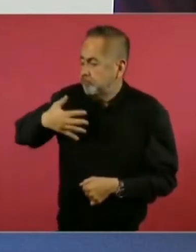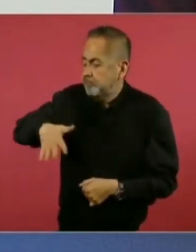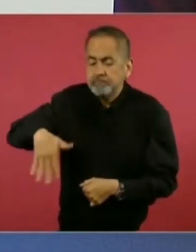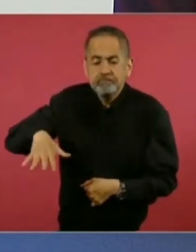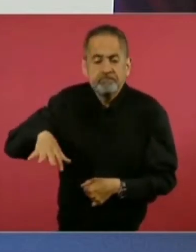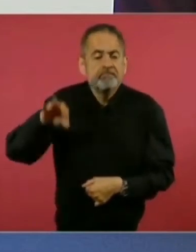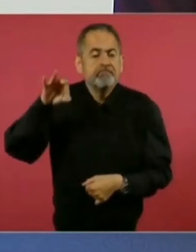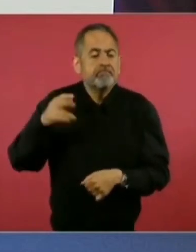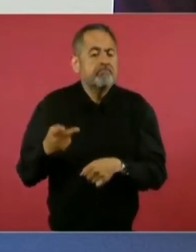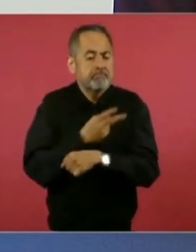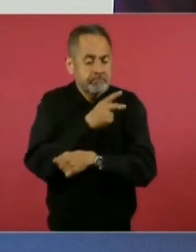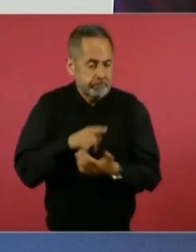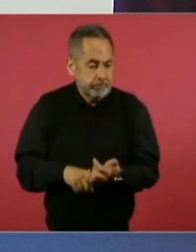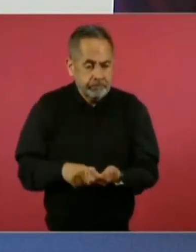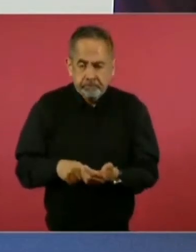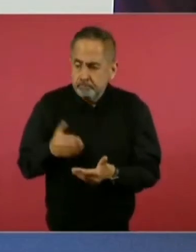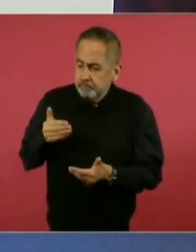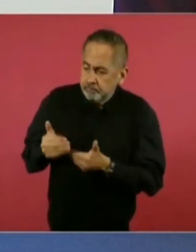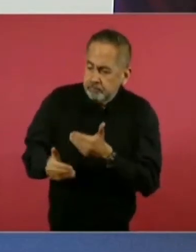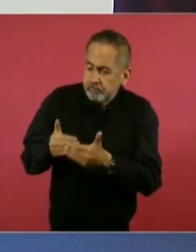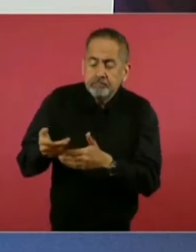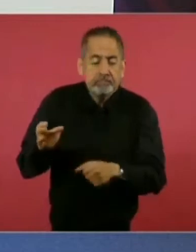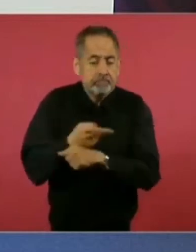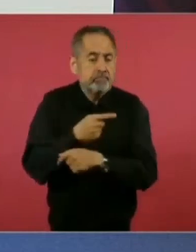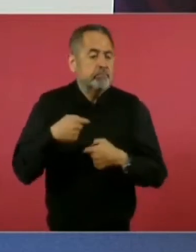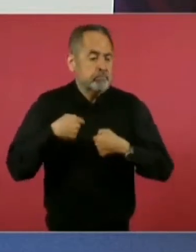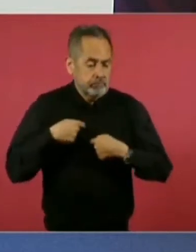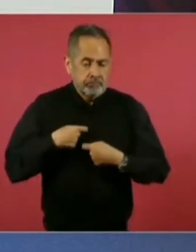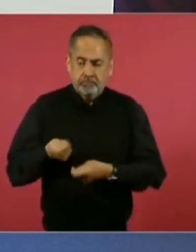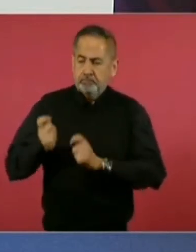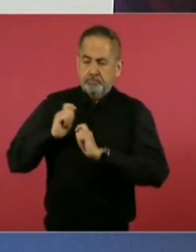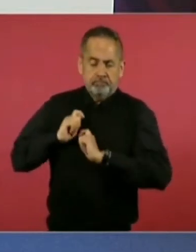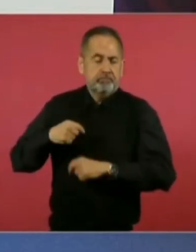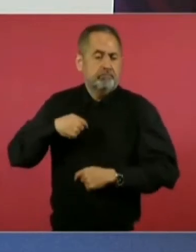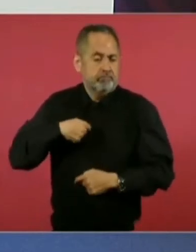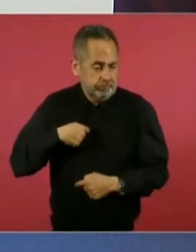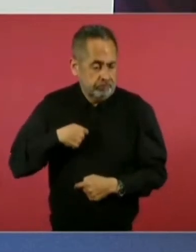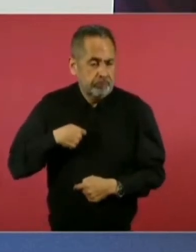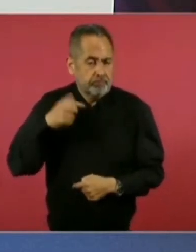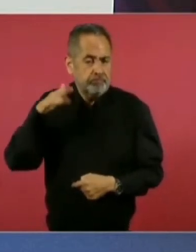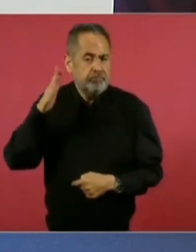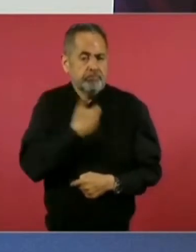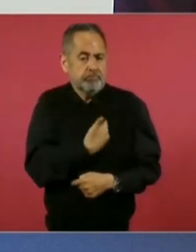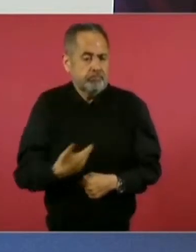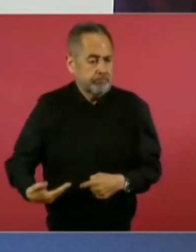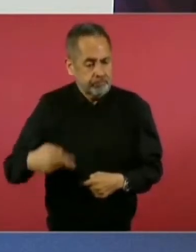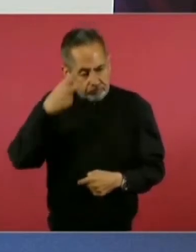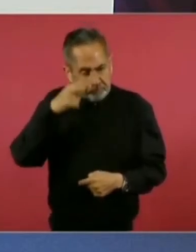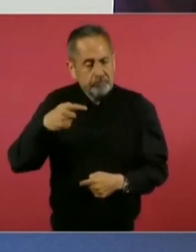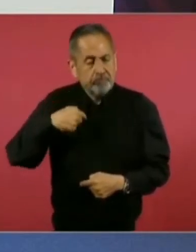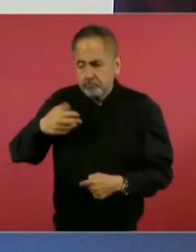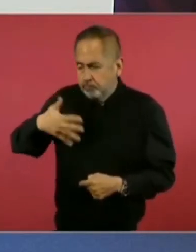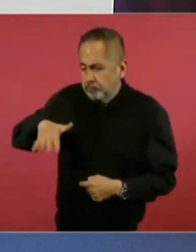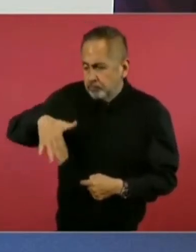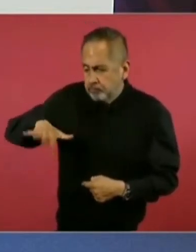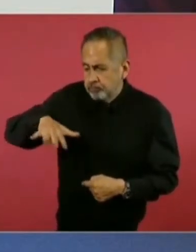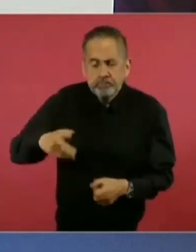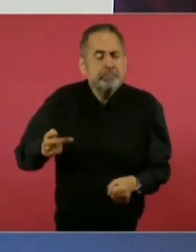logramos en este propósito durante el tiempo que me desempeñé como presidente de México.